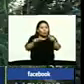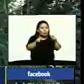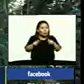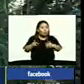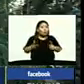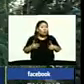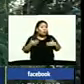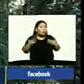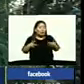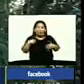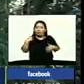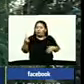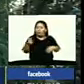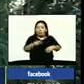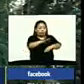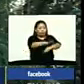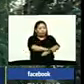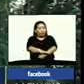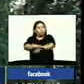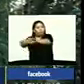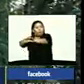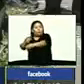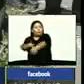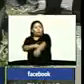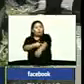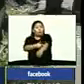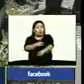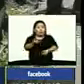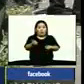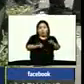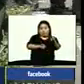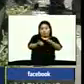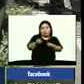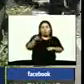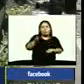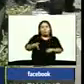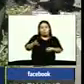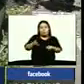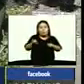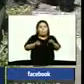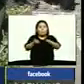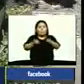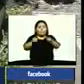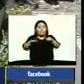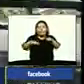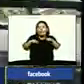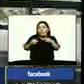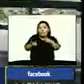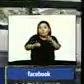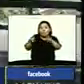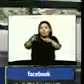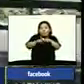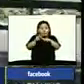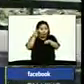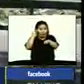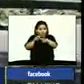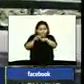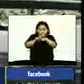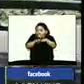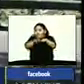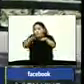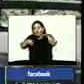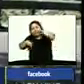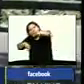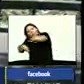quienes fueron trasladados al hospital. El conductor del autobús se lanzó antes de caer al barranco y no sufrió